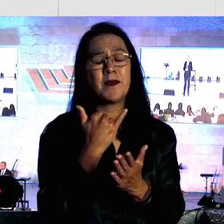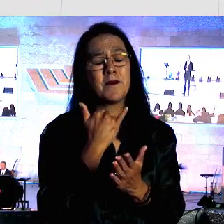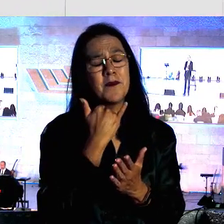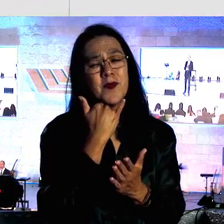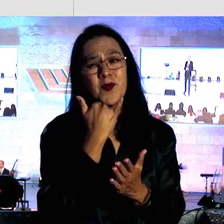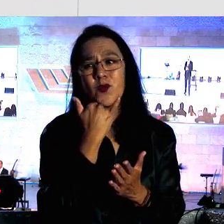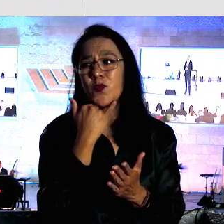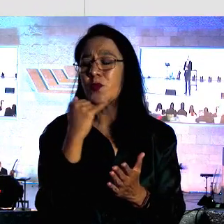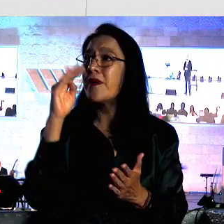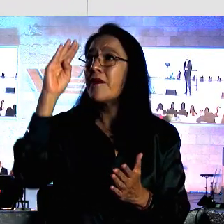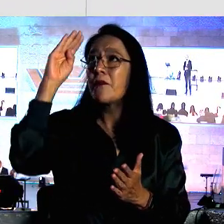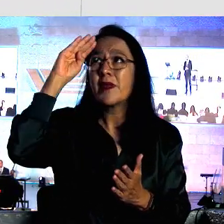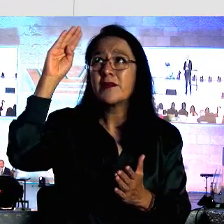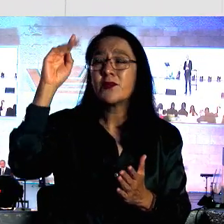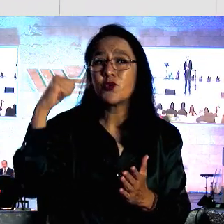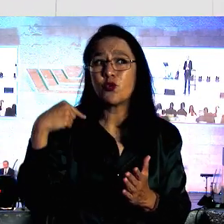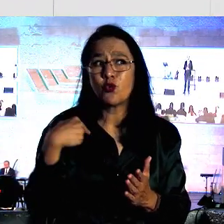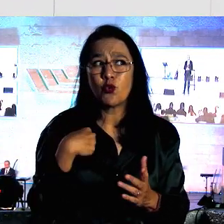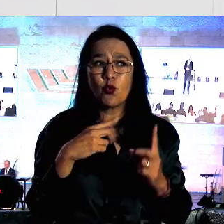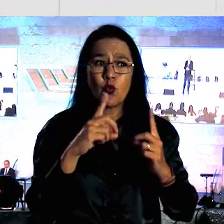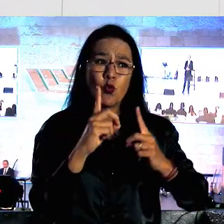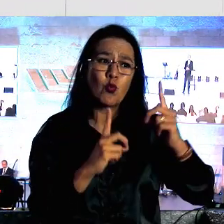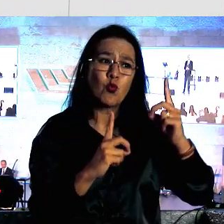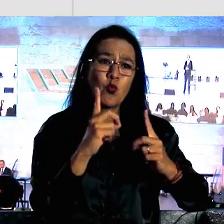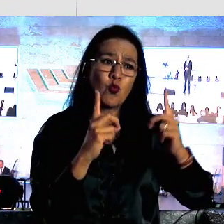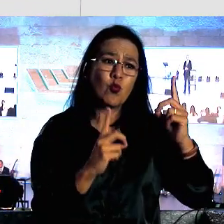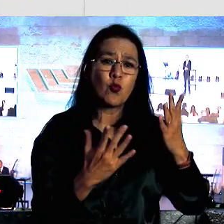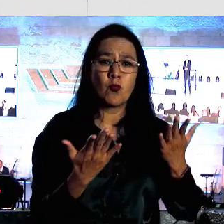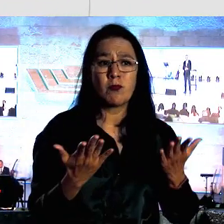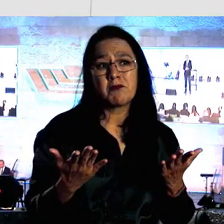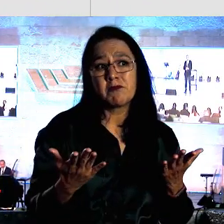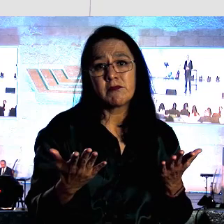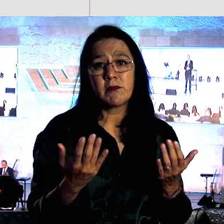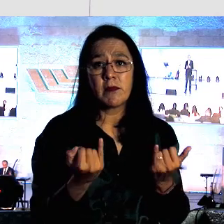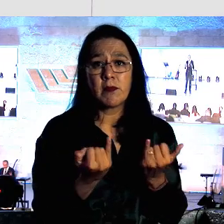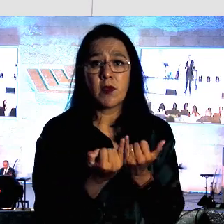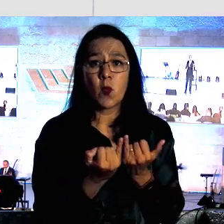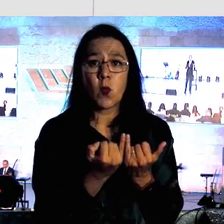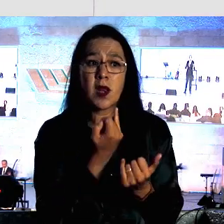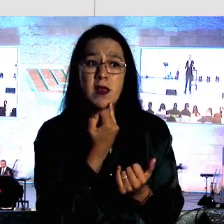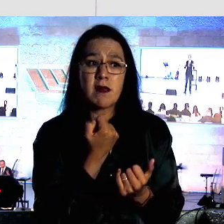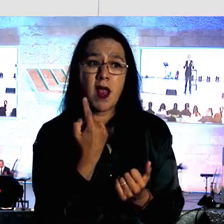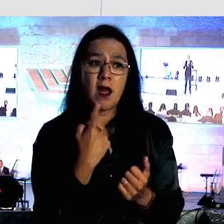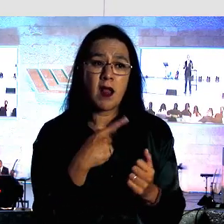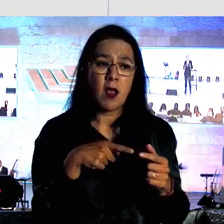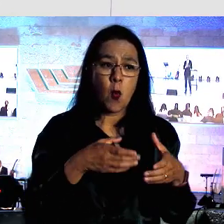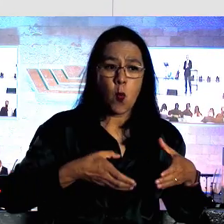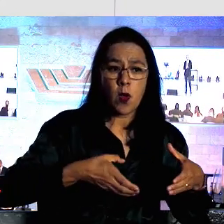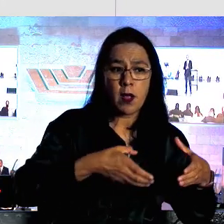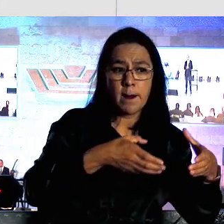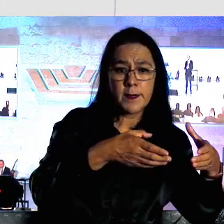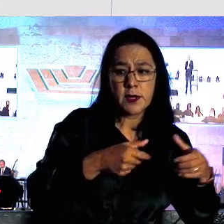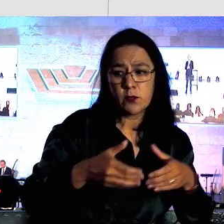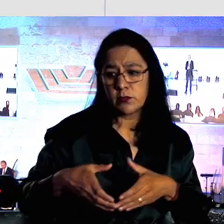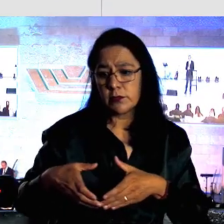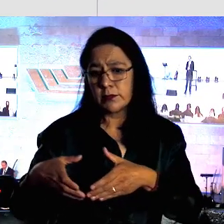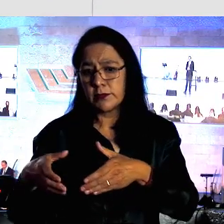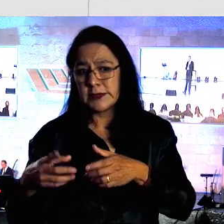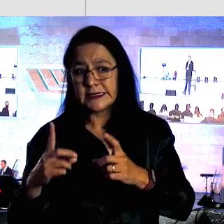el pueblo de Israel indeciso dudando entre dos caminos entre dos posibilidades